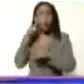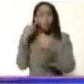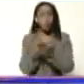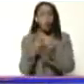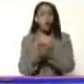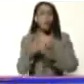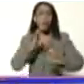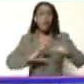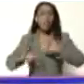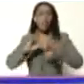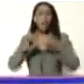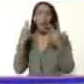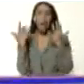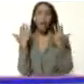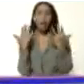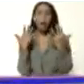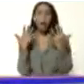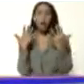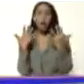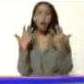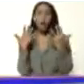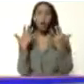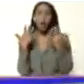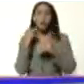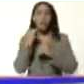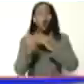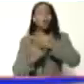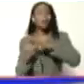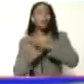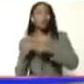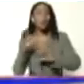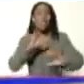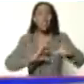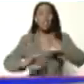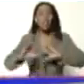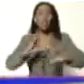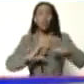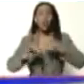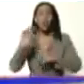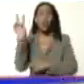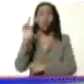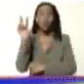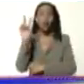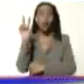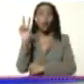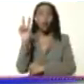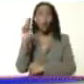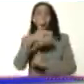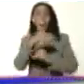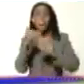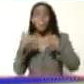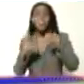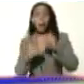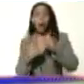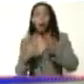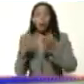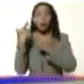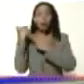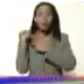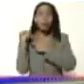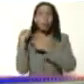científicas están en manos de los institutos científicos de Venezuela bajo la rectoría de la comisión